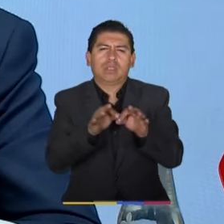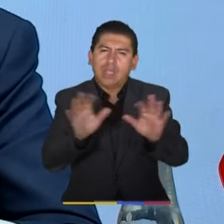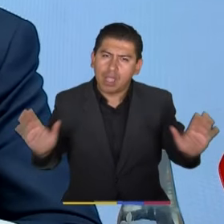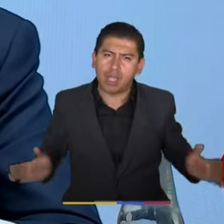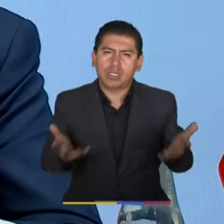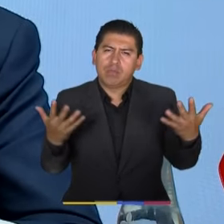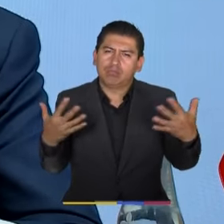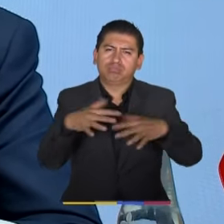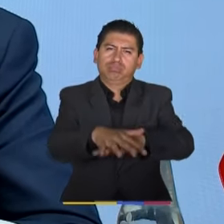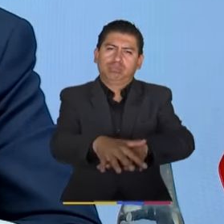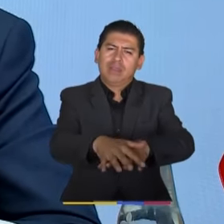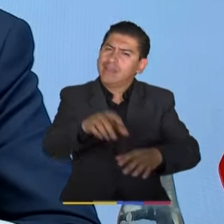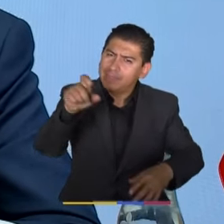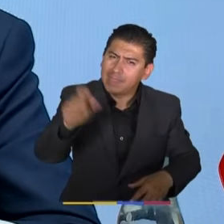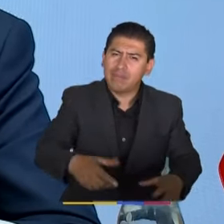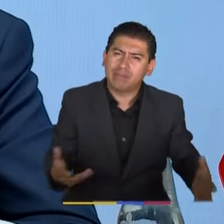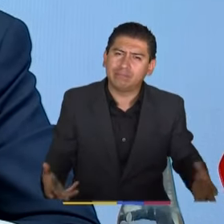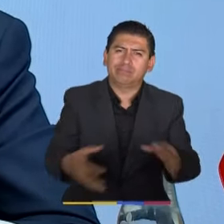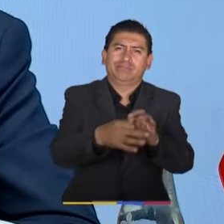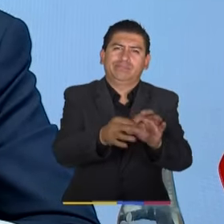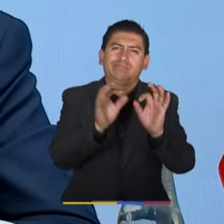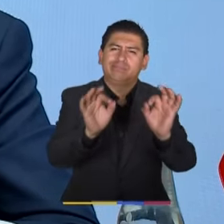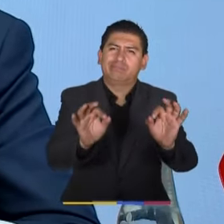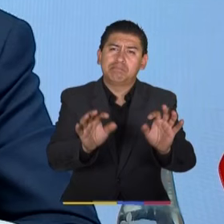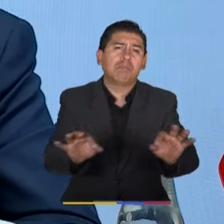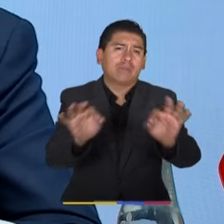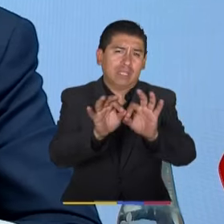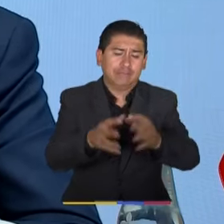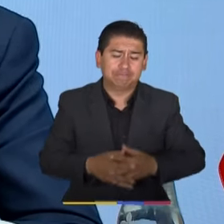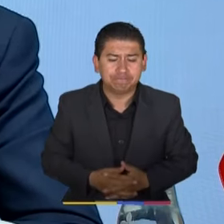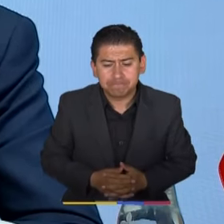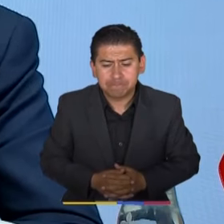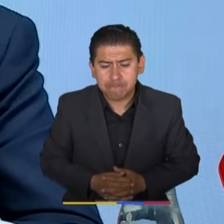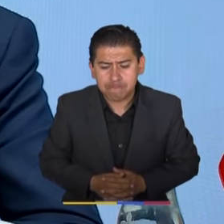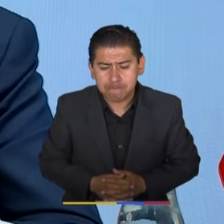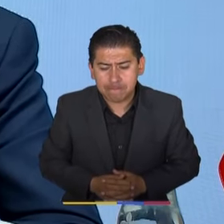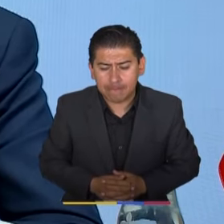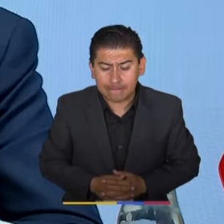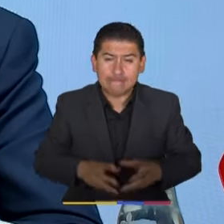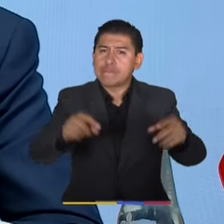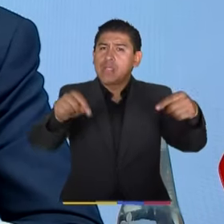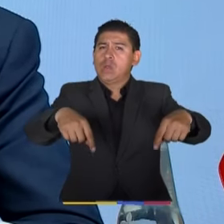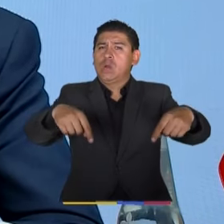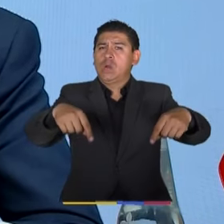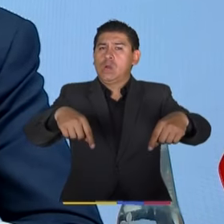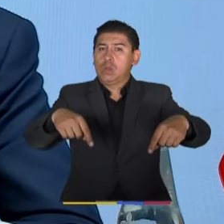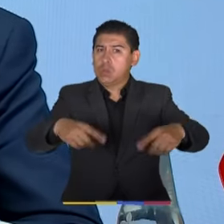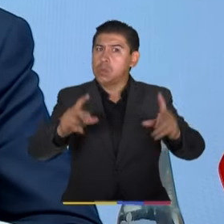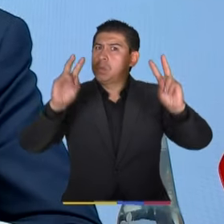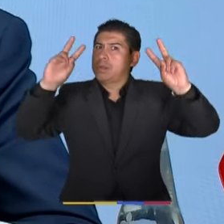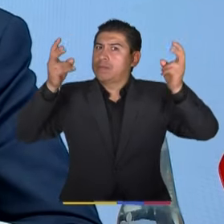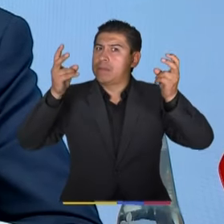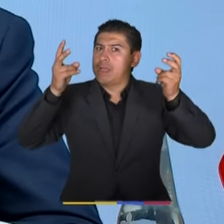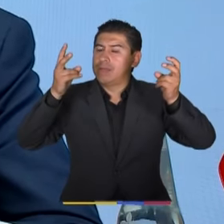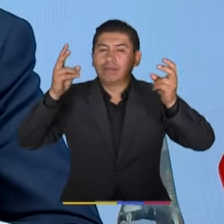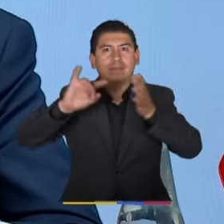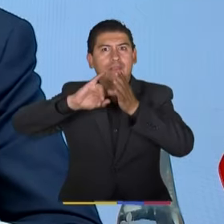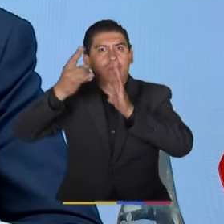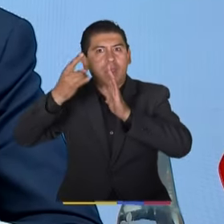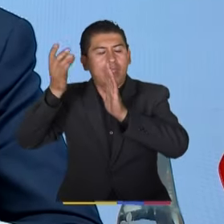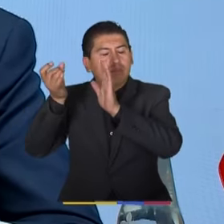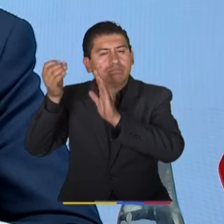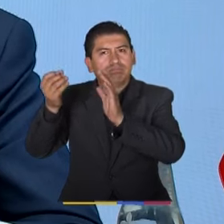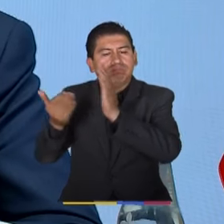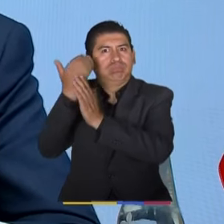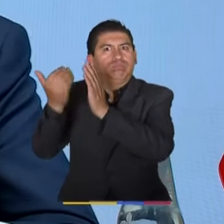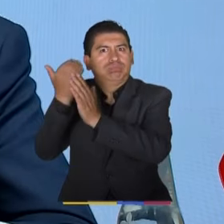diálogo propia de esta comunidad de naciones. En esta ocasión, innovación, inclusión y sostenibilidad en